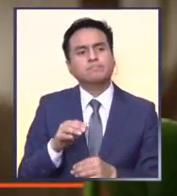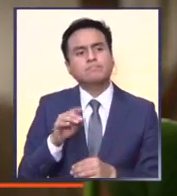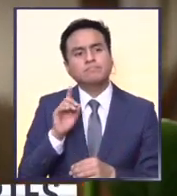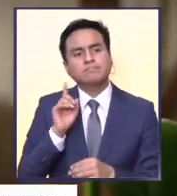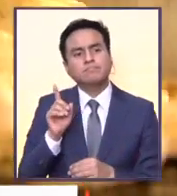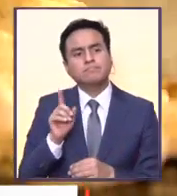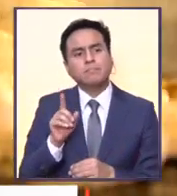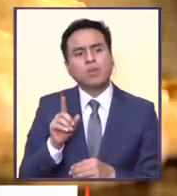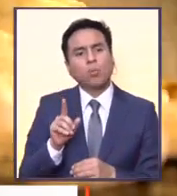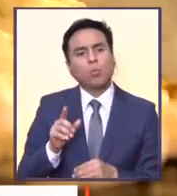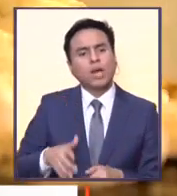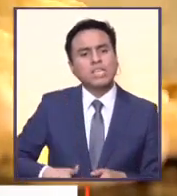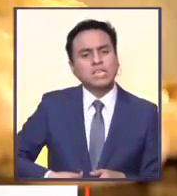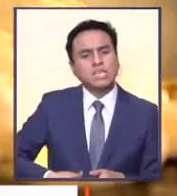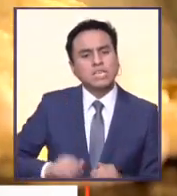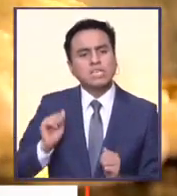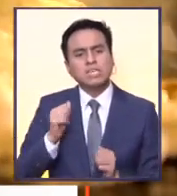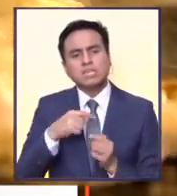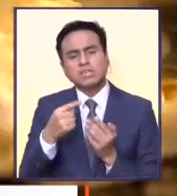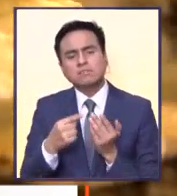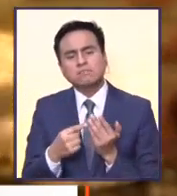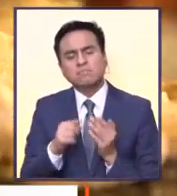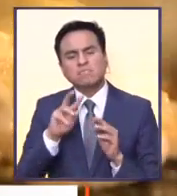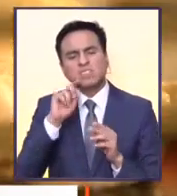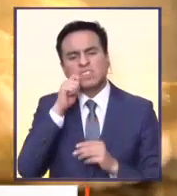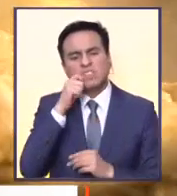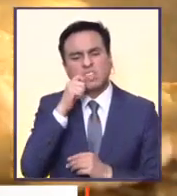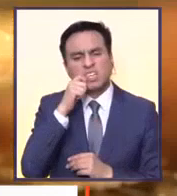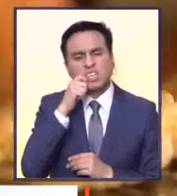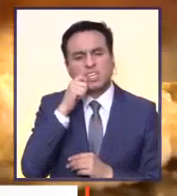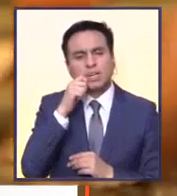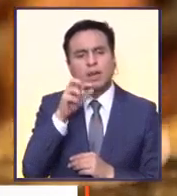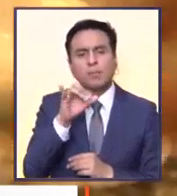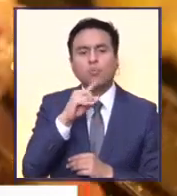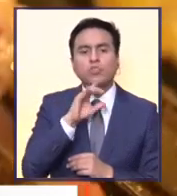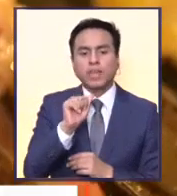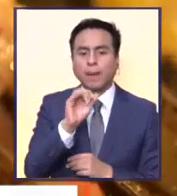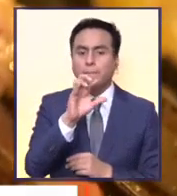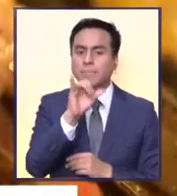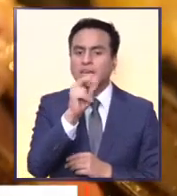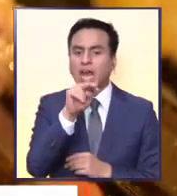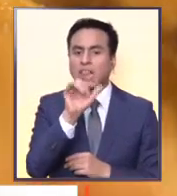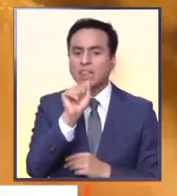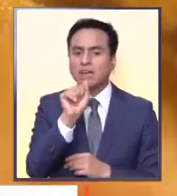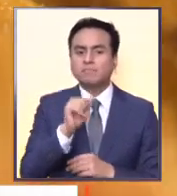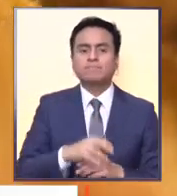colita cuadril, que vendría siendo la punta picana.